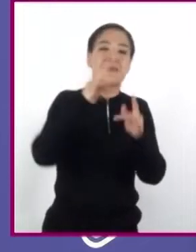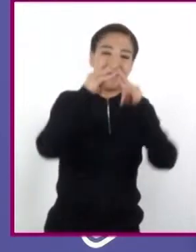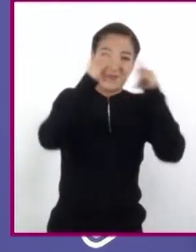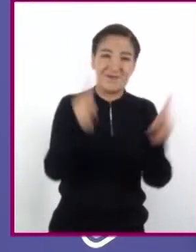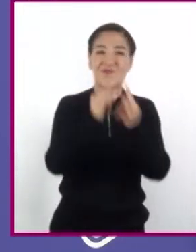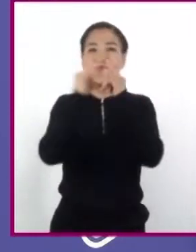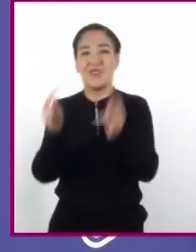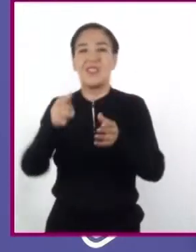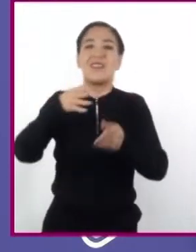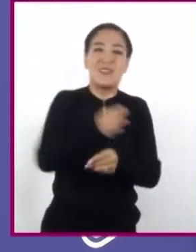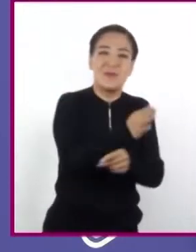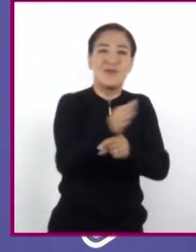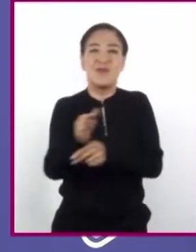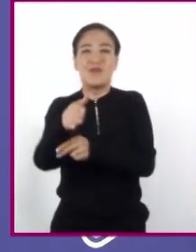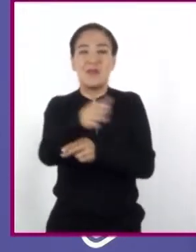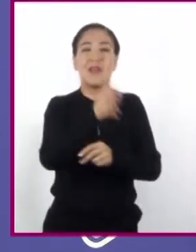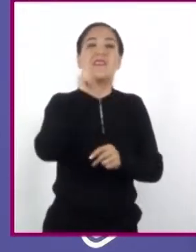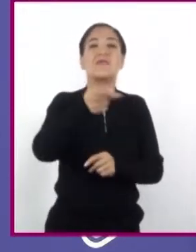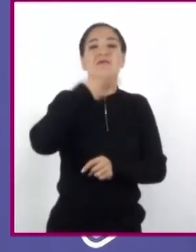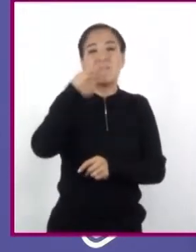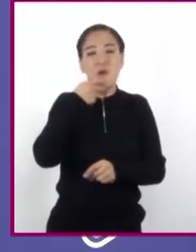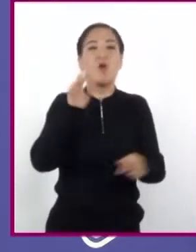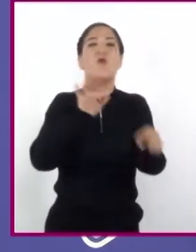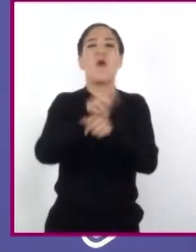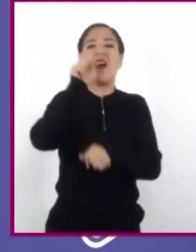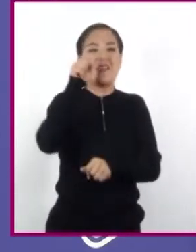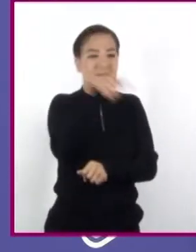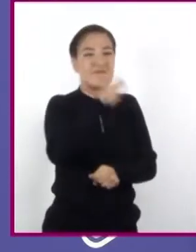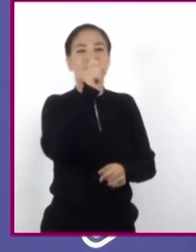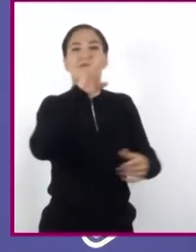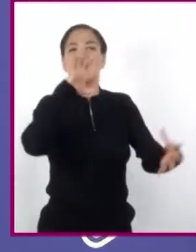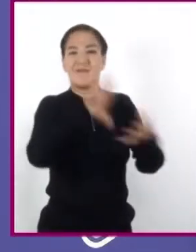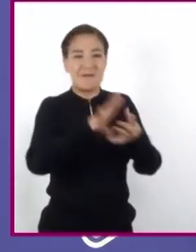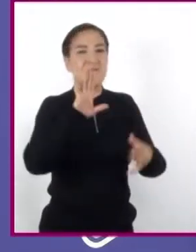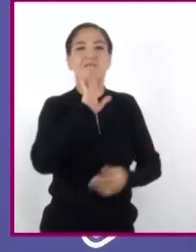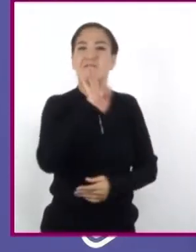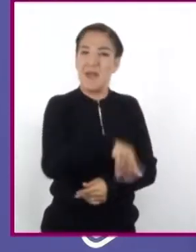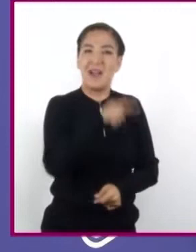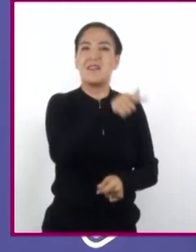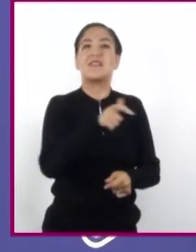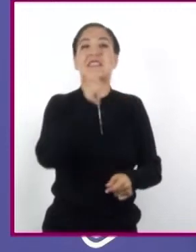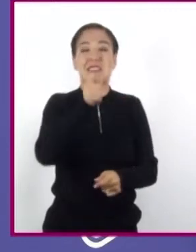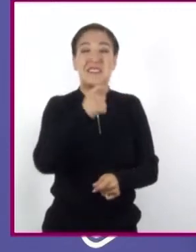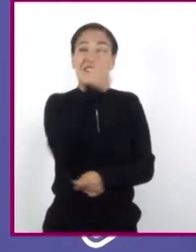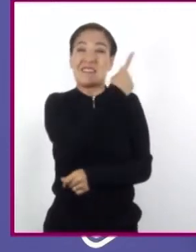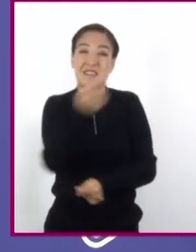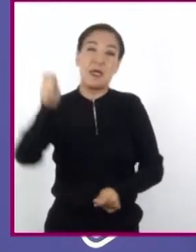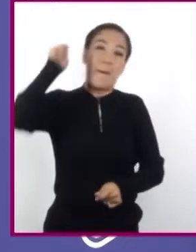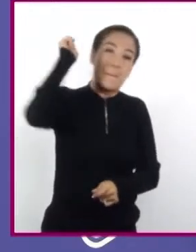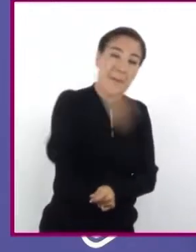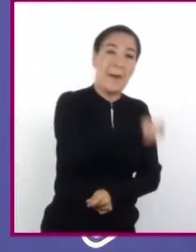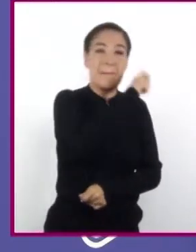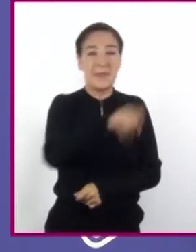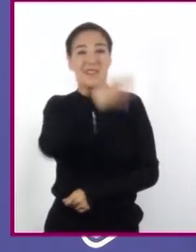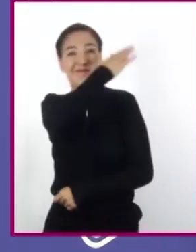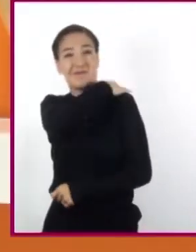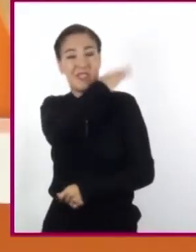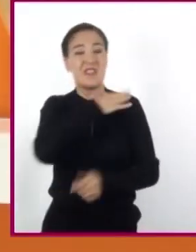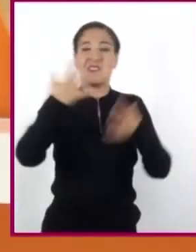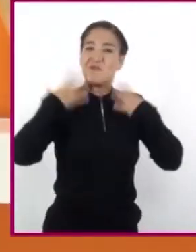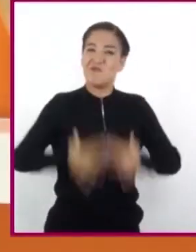ciudad. Pregonando el delito para que sirviera de ejemplo, le dieron 100 azotes en su espalda desnuda.